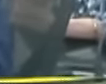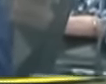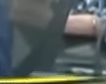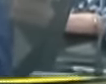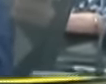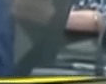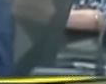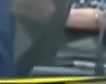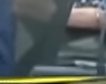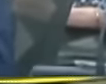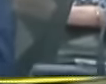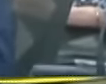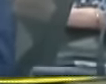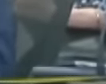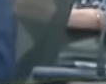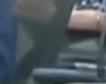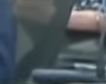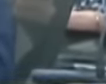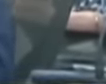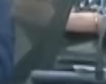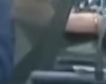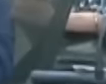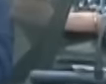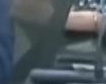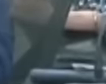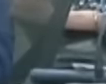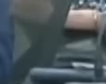Fue en diciembre de 2008,